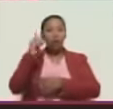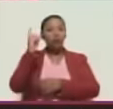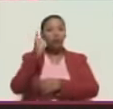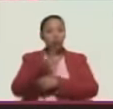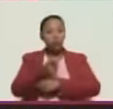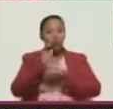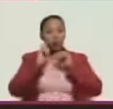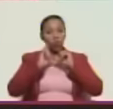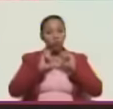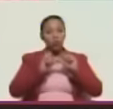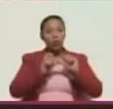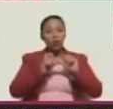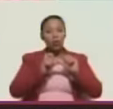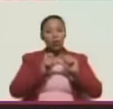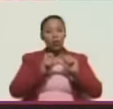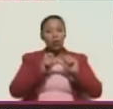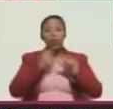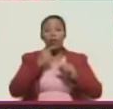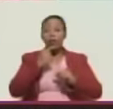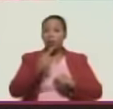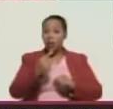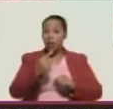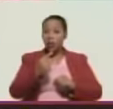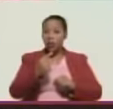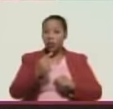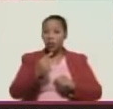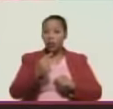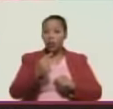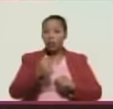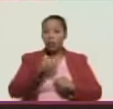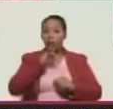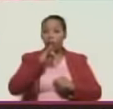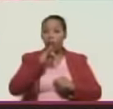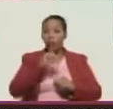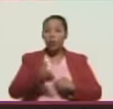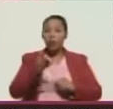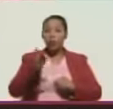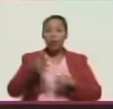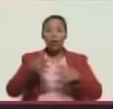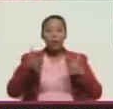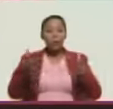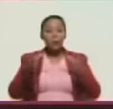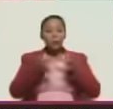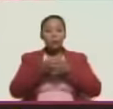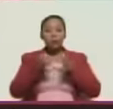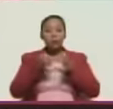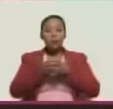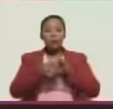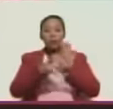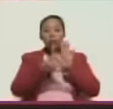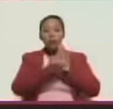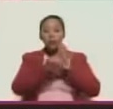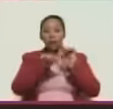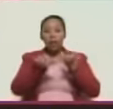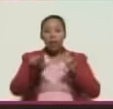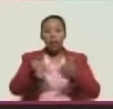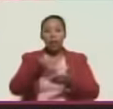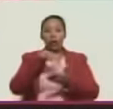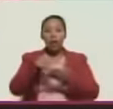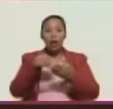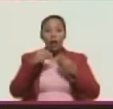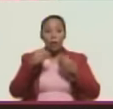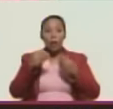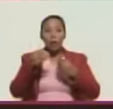continuar afirmando detalles a través de el comité los dío nacional para el